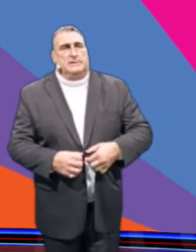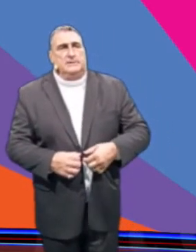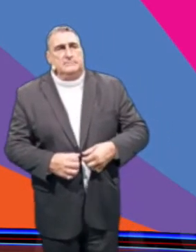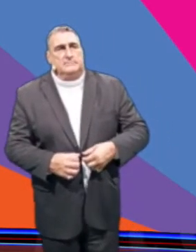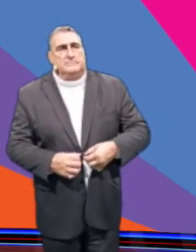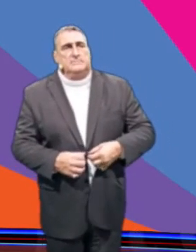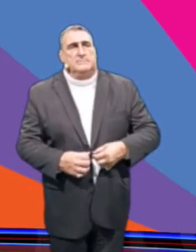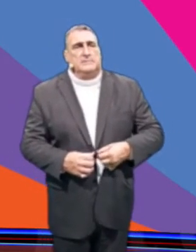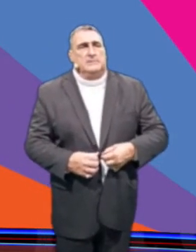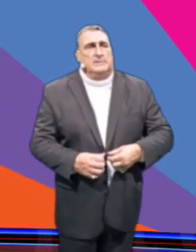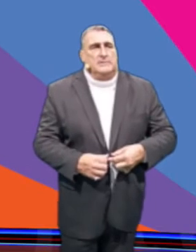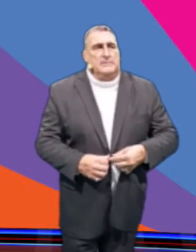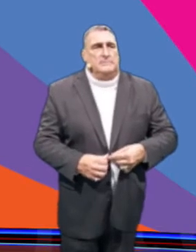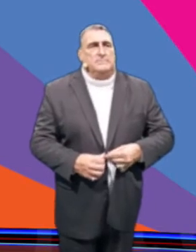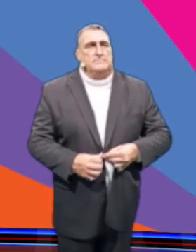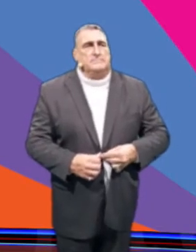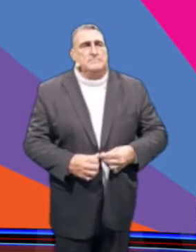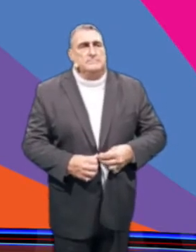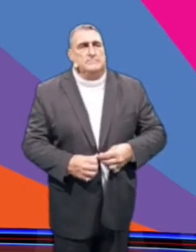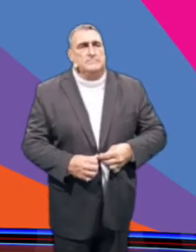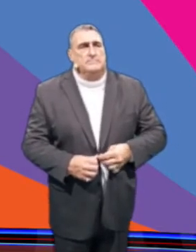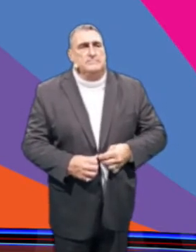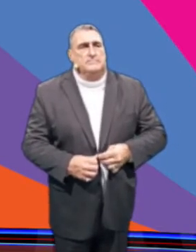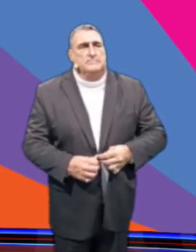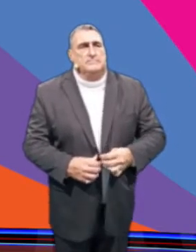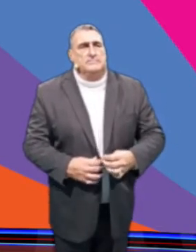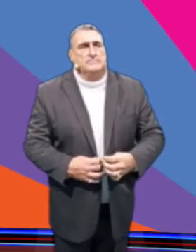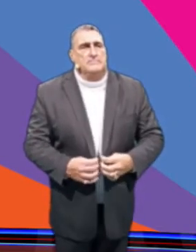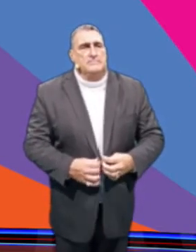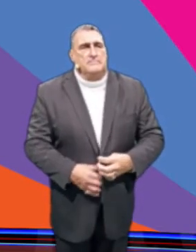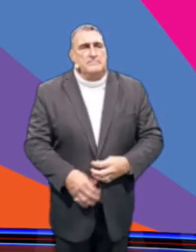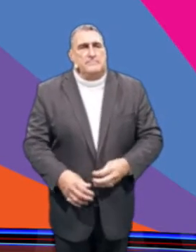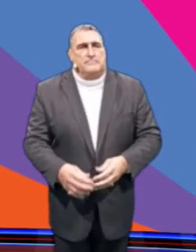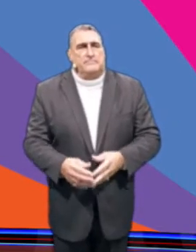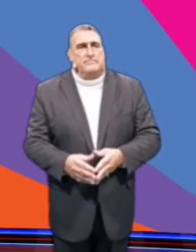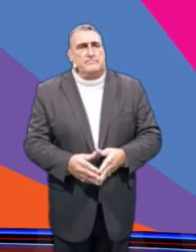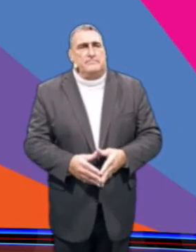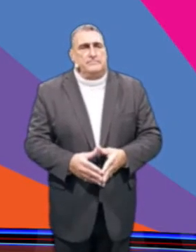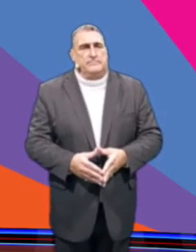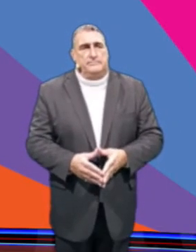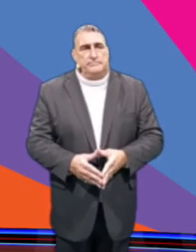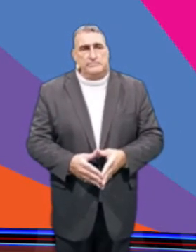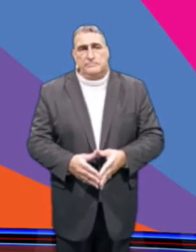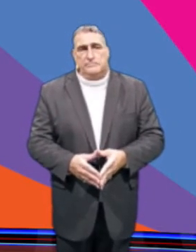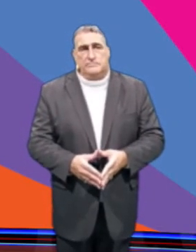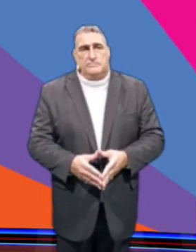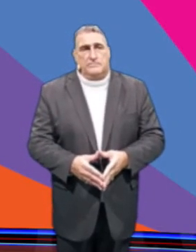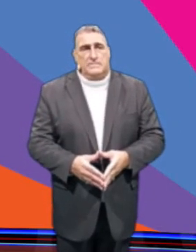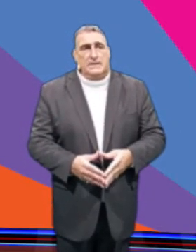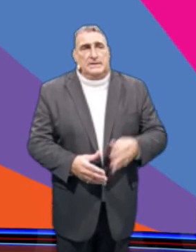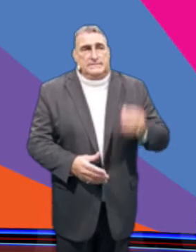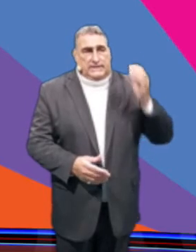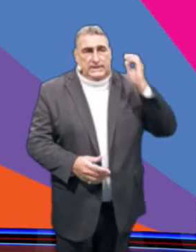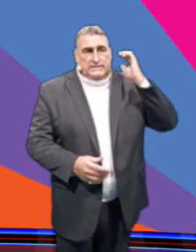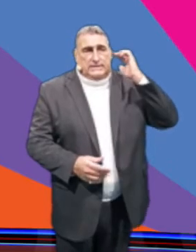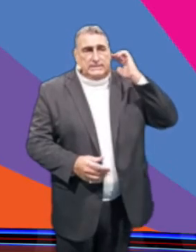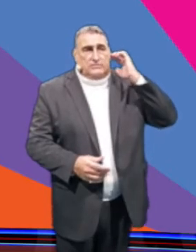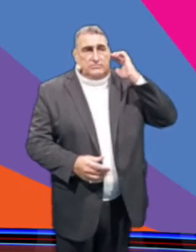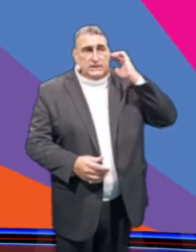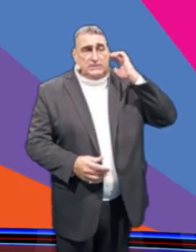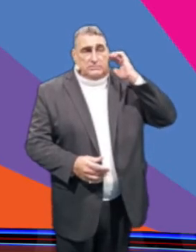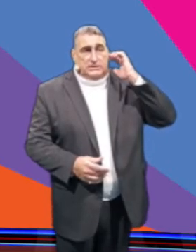Sí, Y no. que el presidente no pudo ir a saludarlo porque Messi está enojado, ¿lo escuchó también?